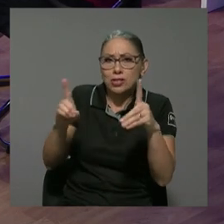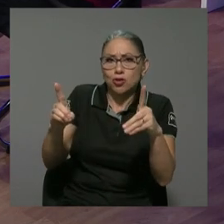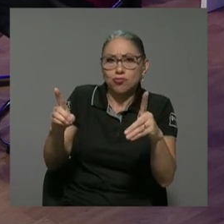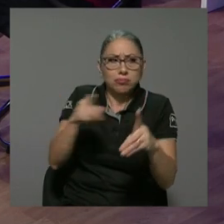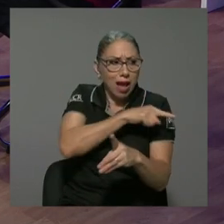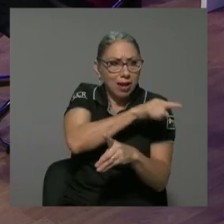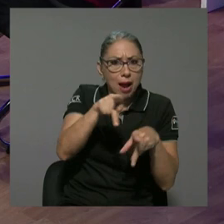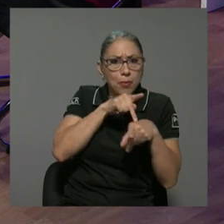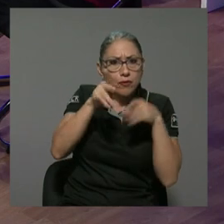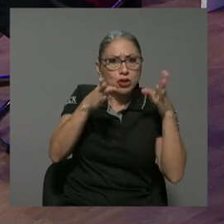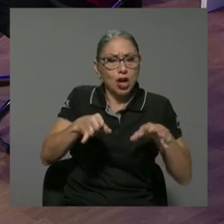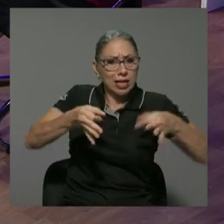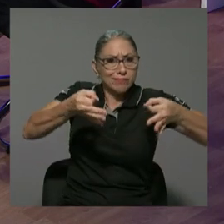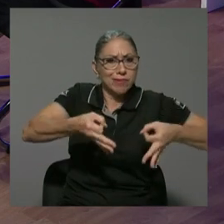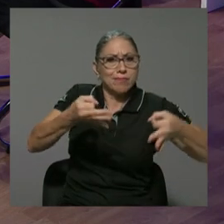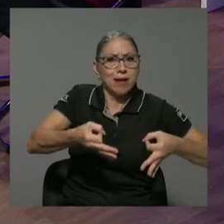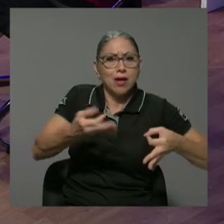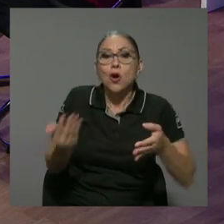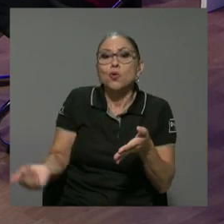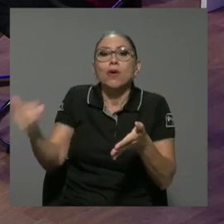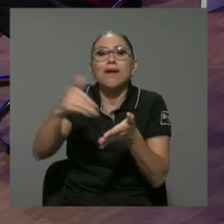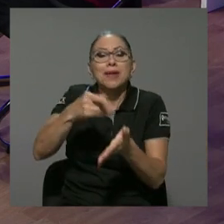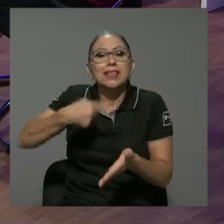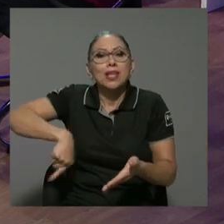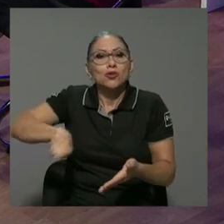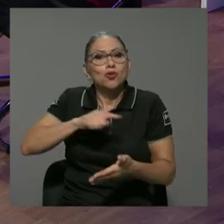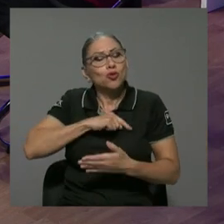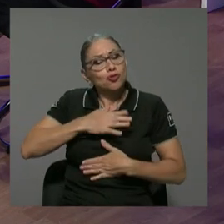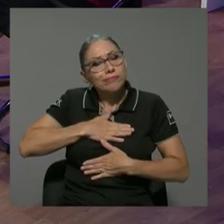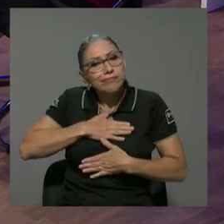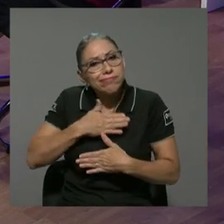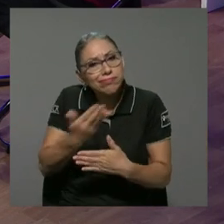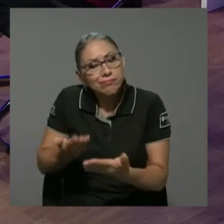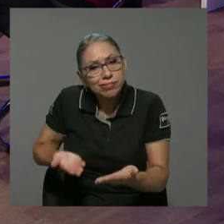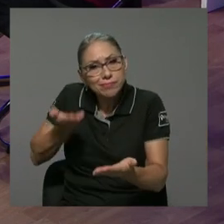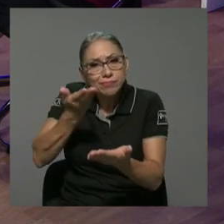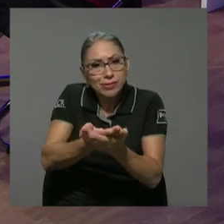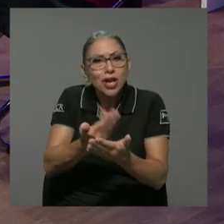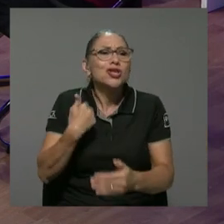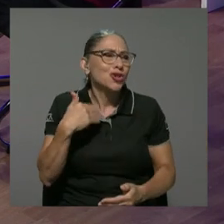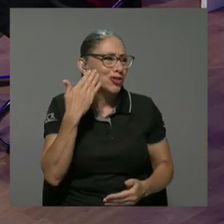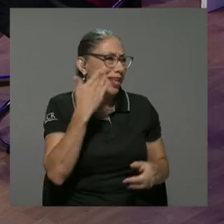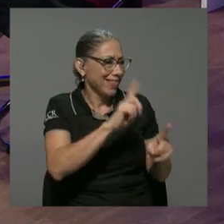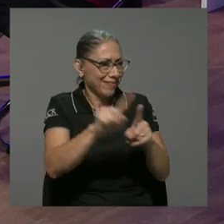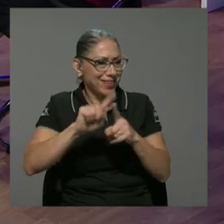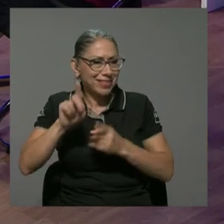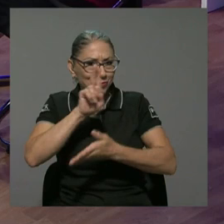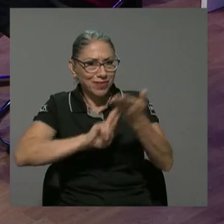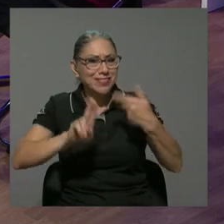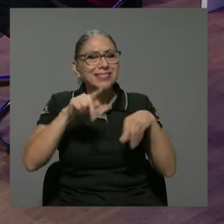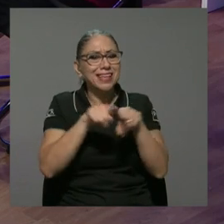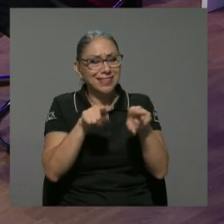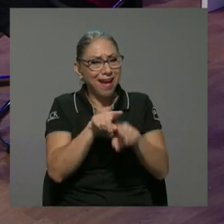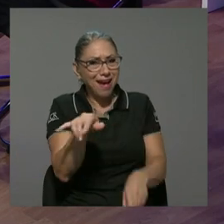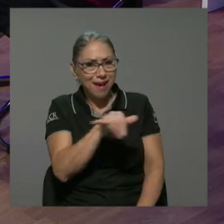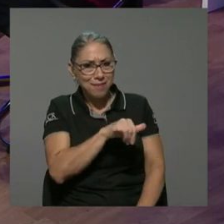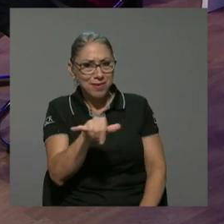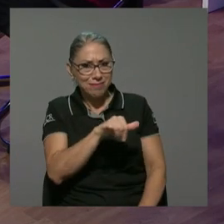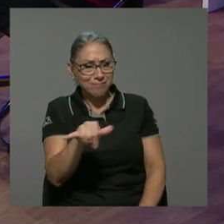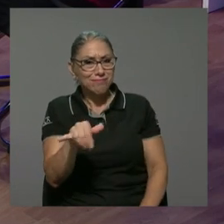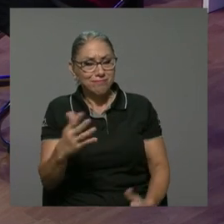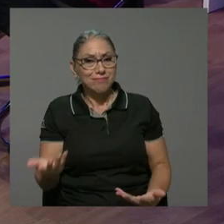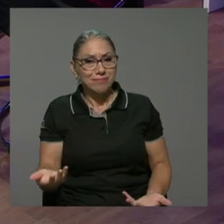esa nuevamente ese ofrecimiento de parte, yo sé que se hace desde las universidades también, que